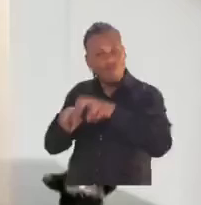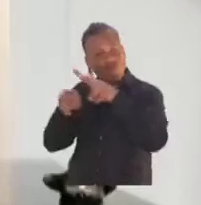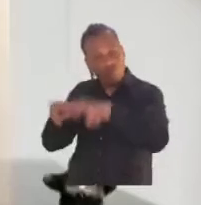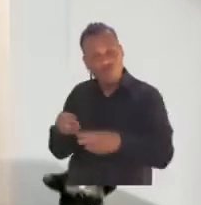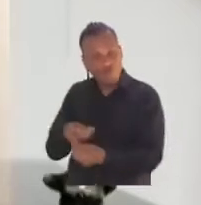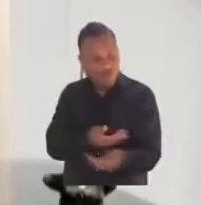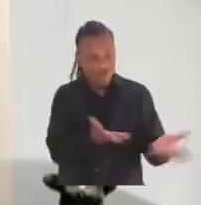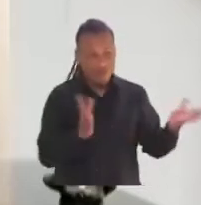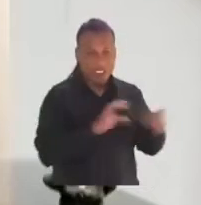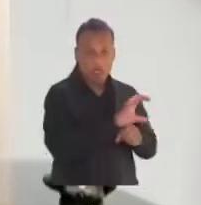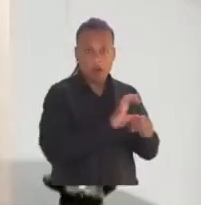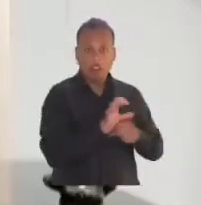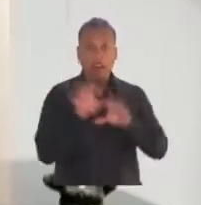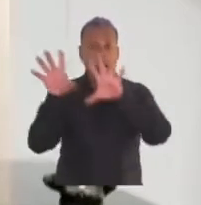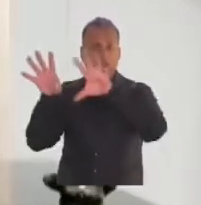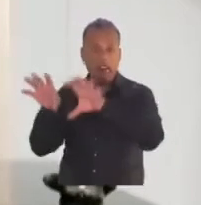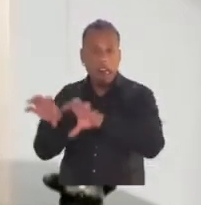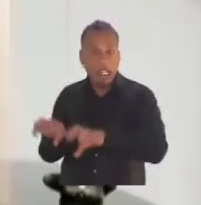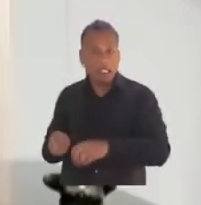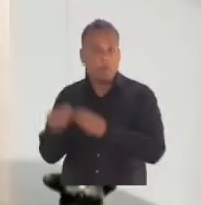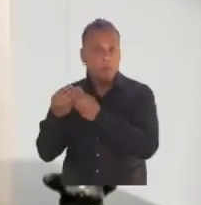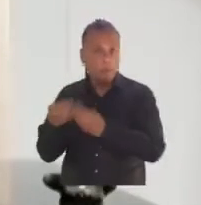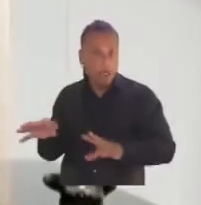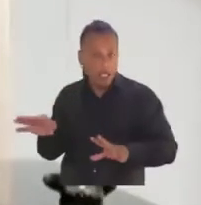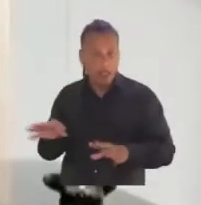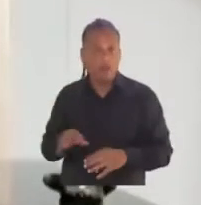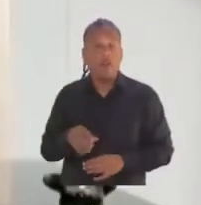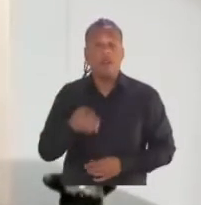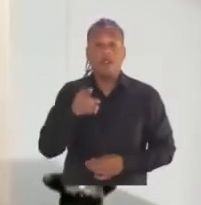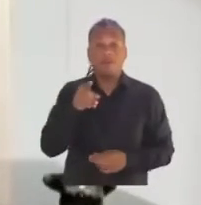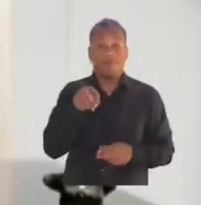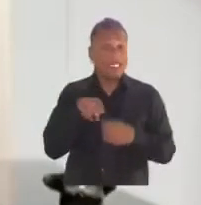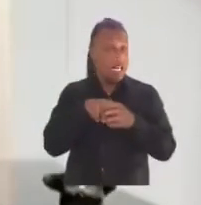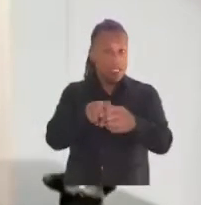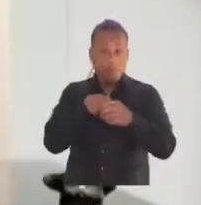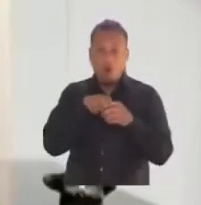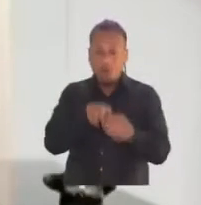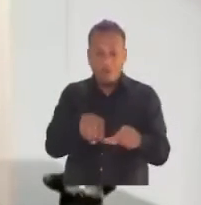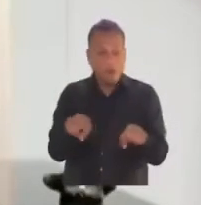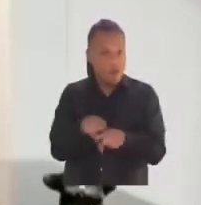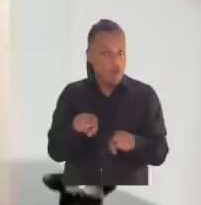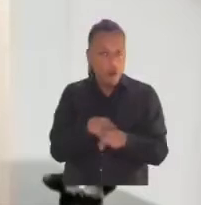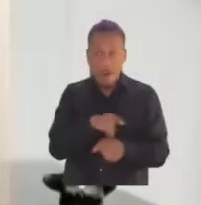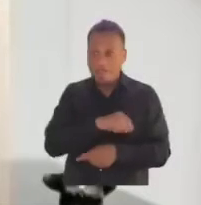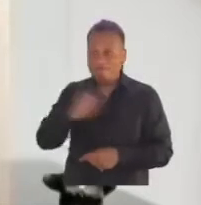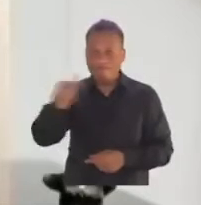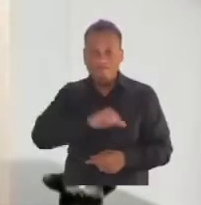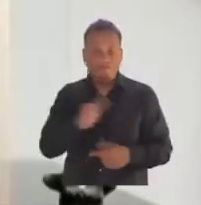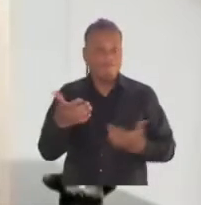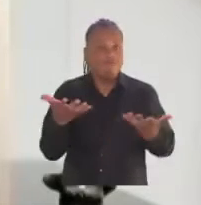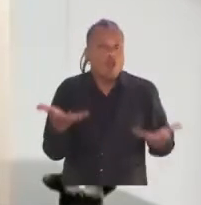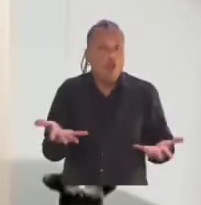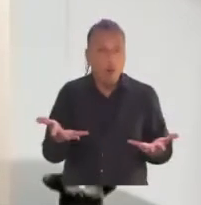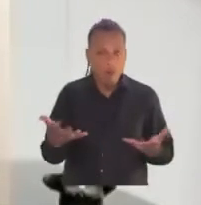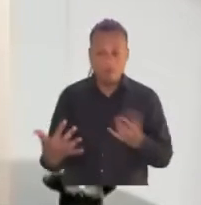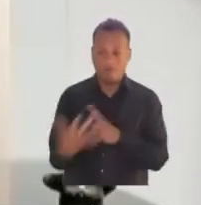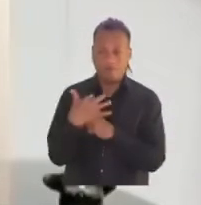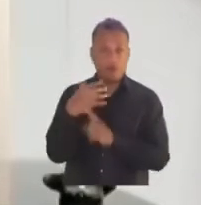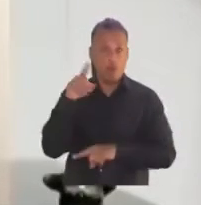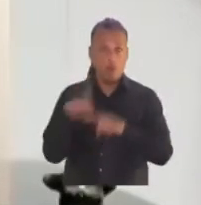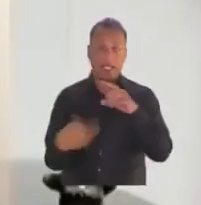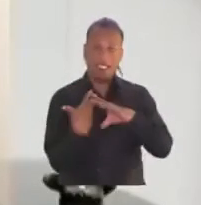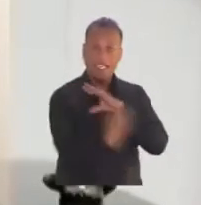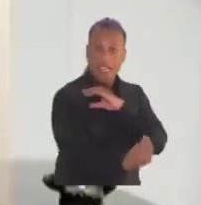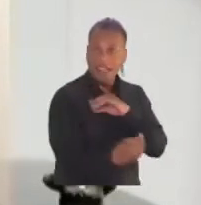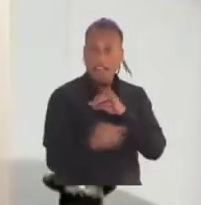a nosotros en las ciudades. De igual manera, el transporte nos ha perjudicado en gran manera. No podemos salir, no